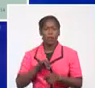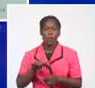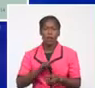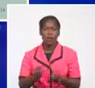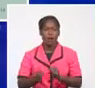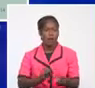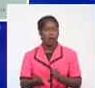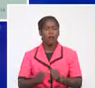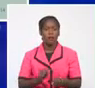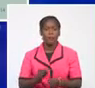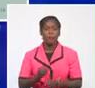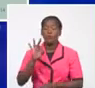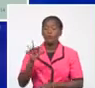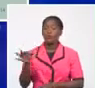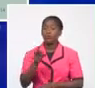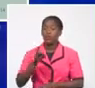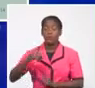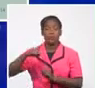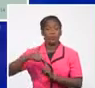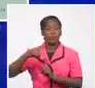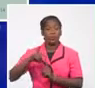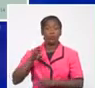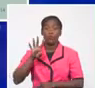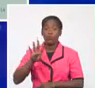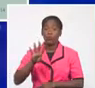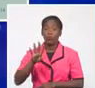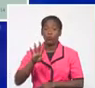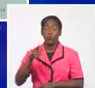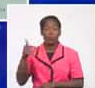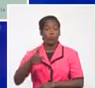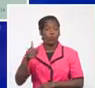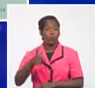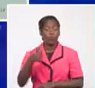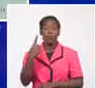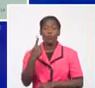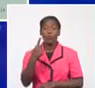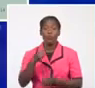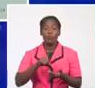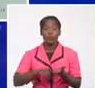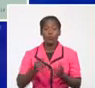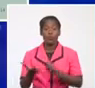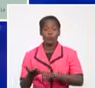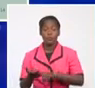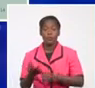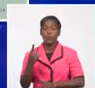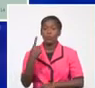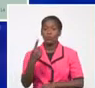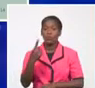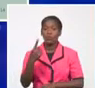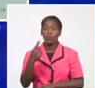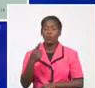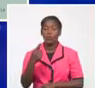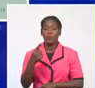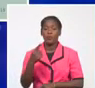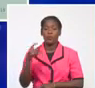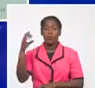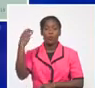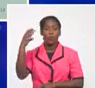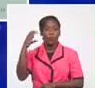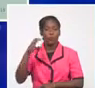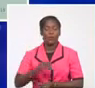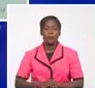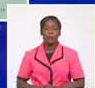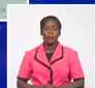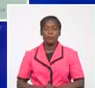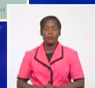8 del municipio de Las Tunas, 4 de Joabo, 1 de Puerto Padre, igual que 1 de Colombia. Holguín también ha